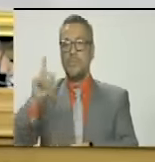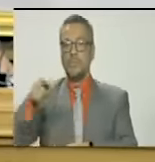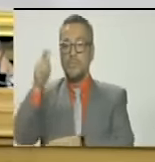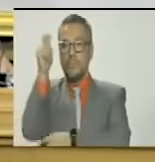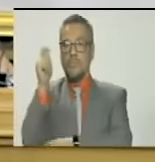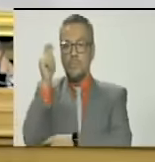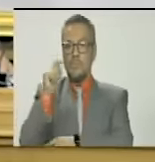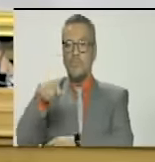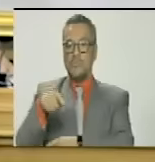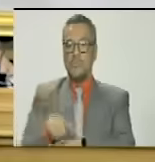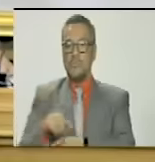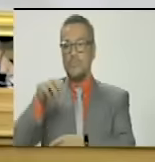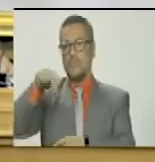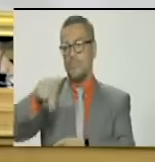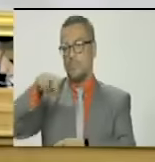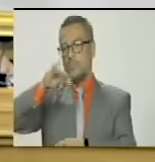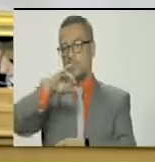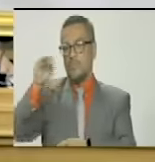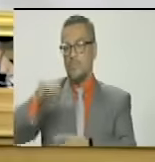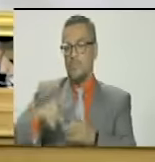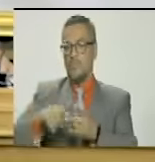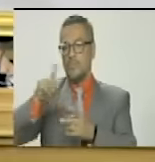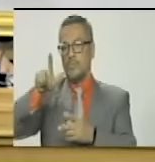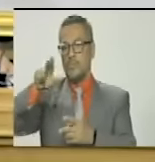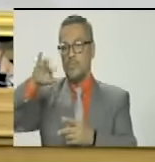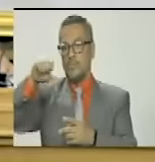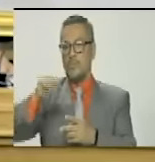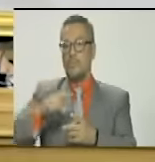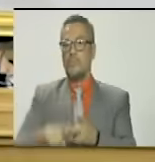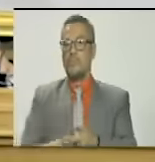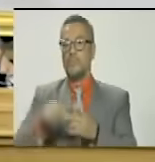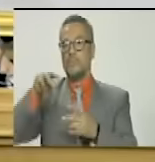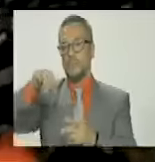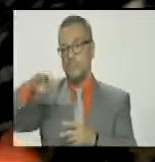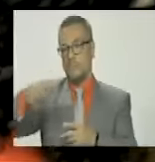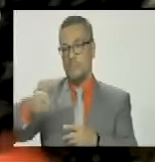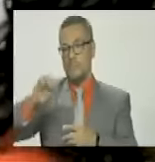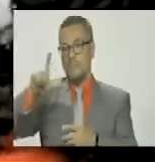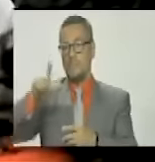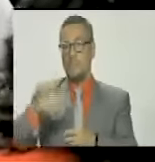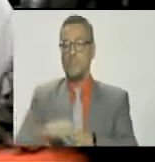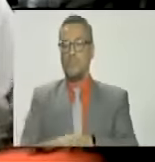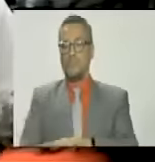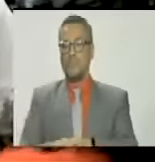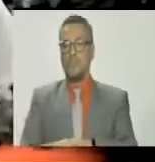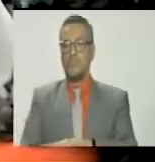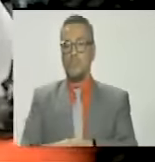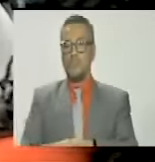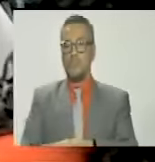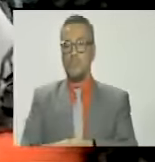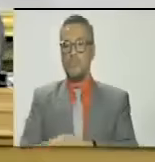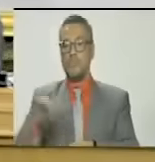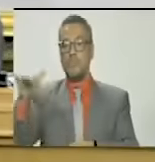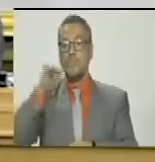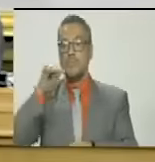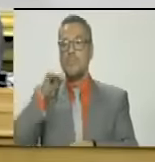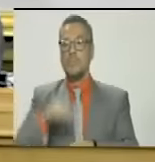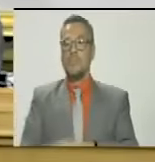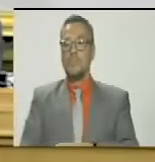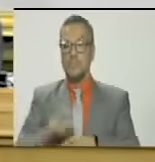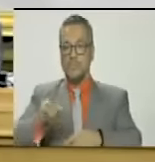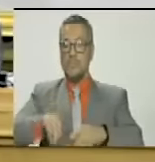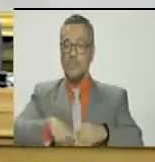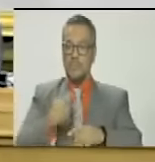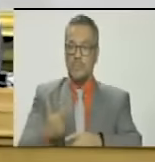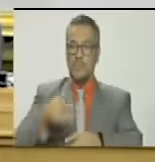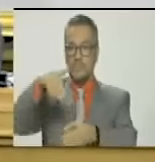los diputados Nixon Maniglia, Luis Eduardo Martínez y Miguel Salazar. Para informar al